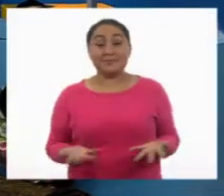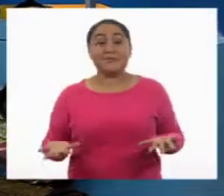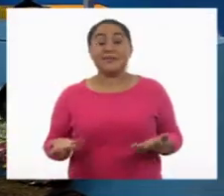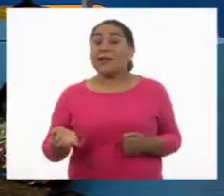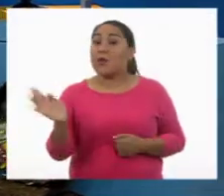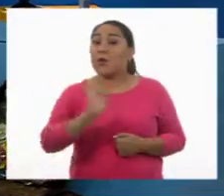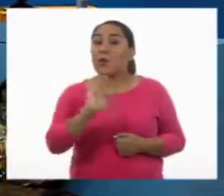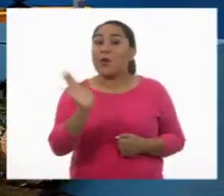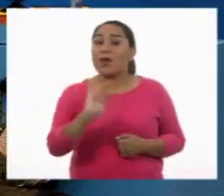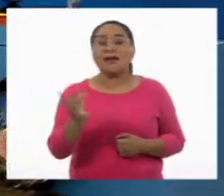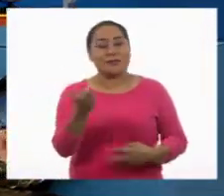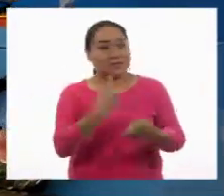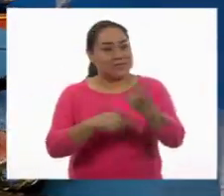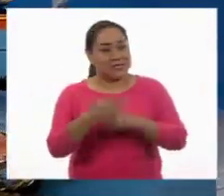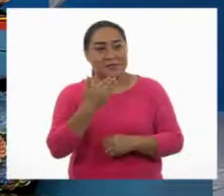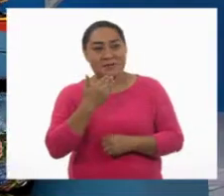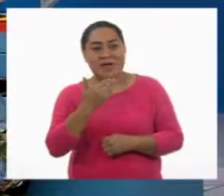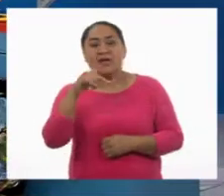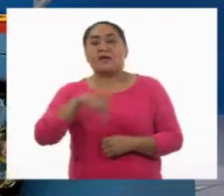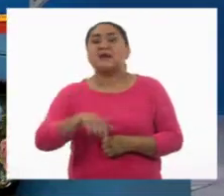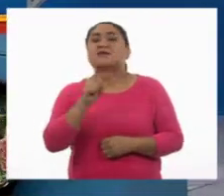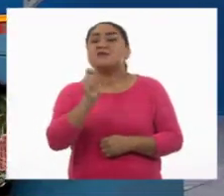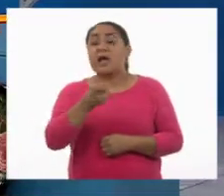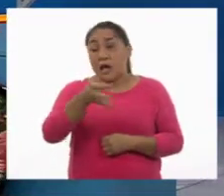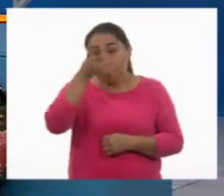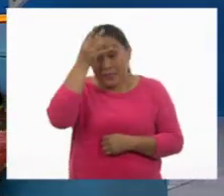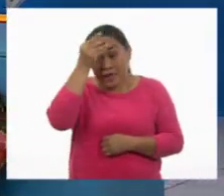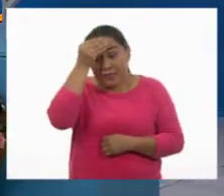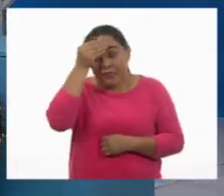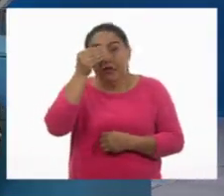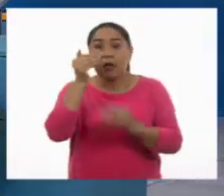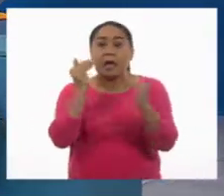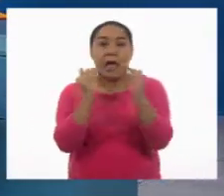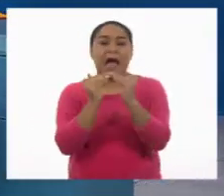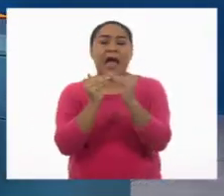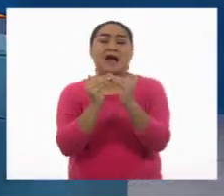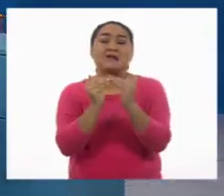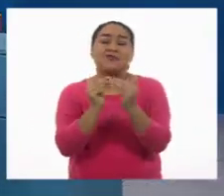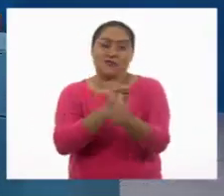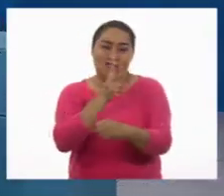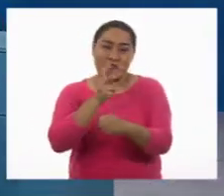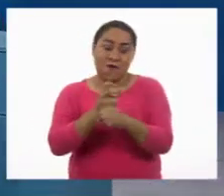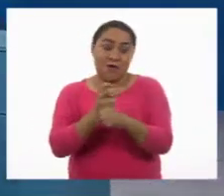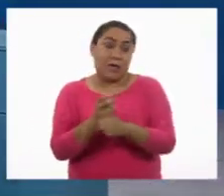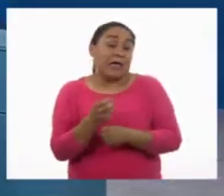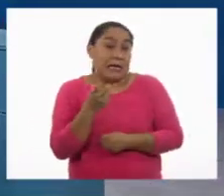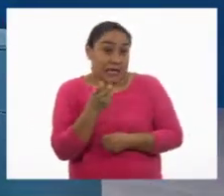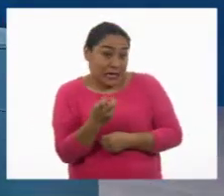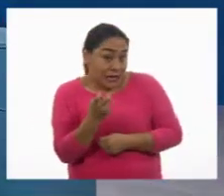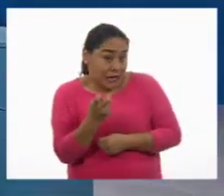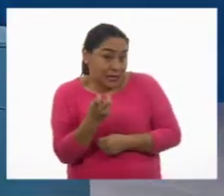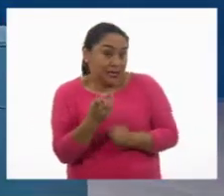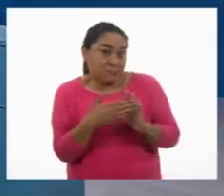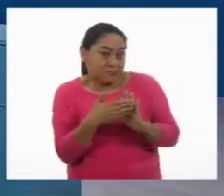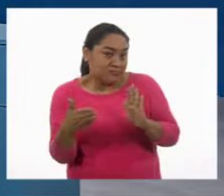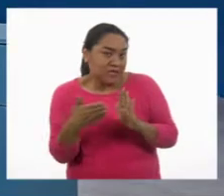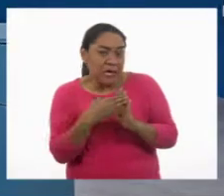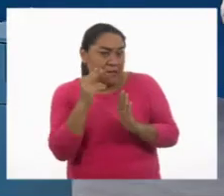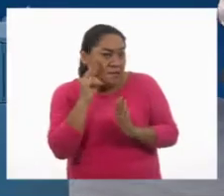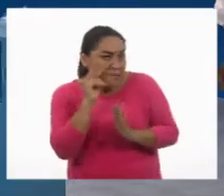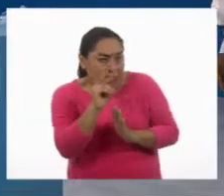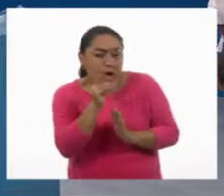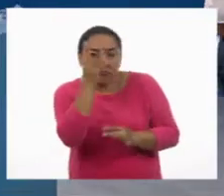Hola, les damos la bienvenida a Aprende en Casa 2, un espacio en el que vamos a poder estudiar y divertirnos